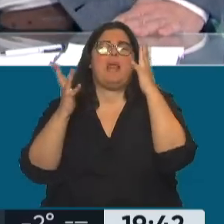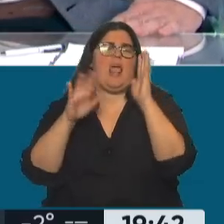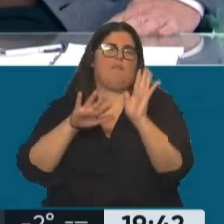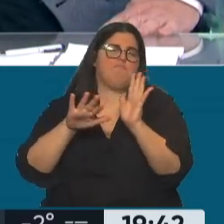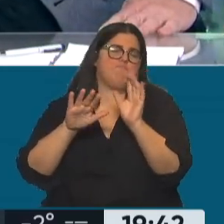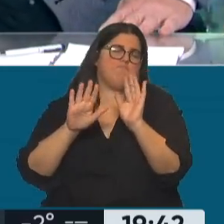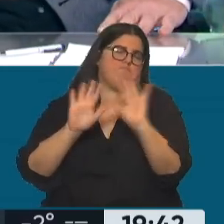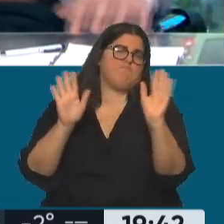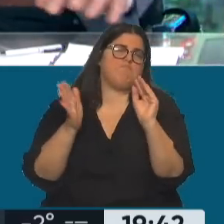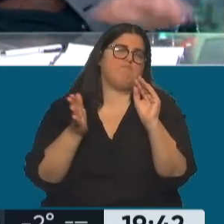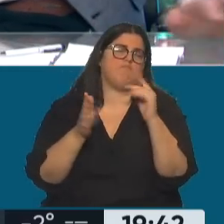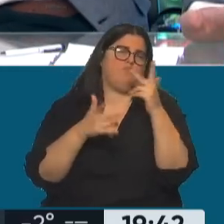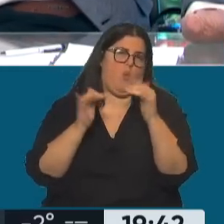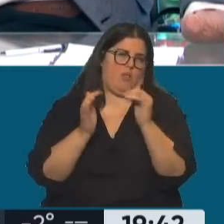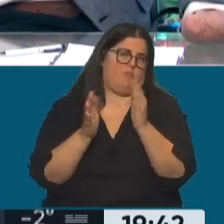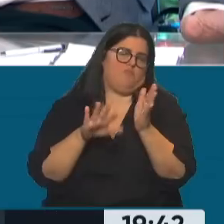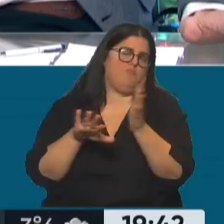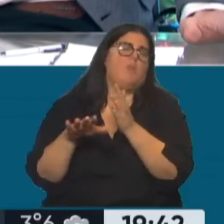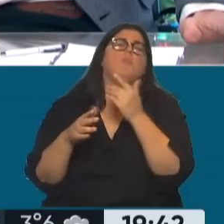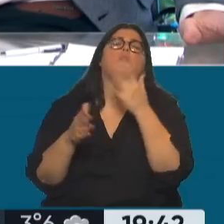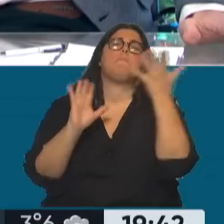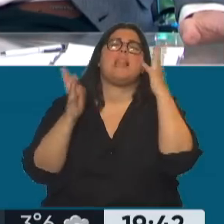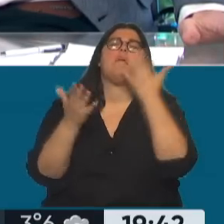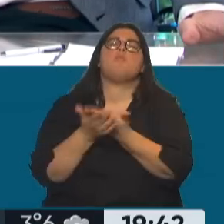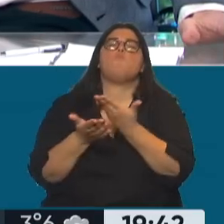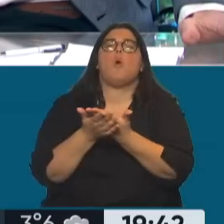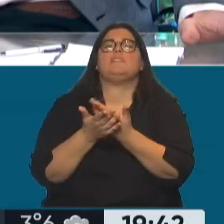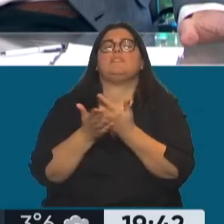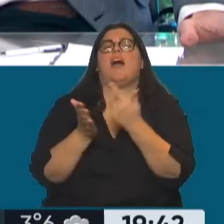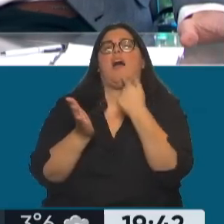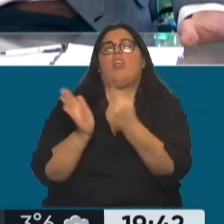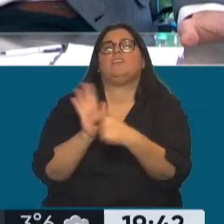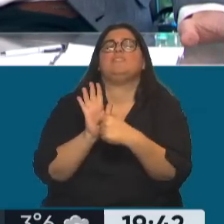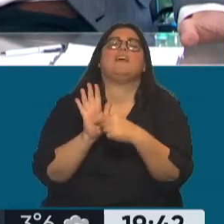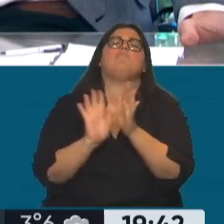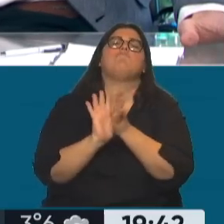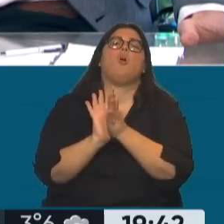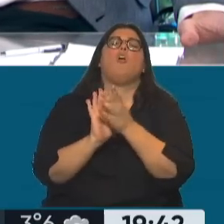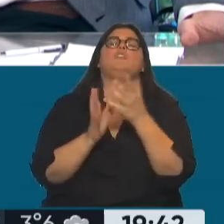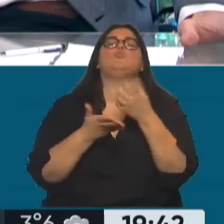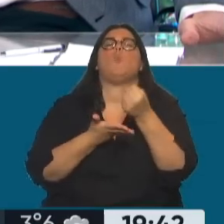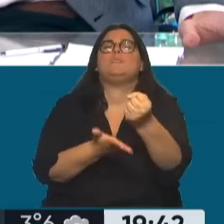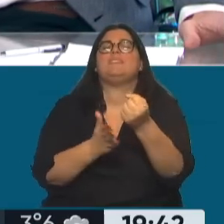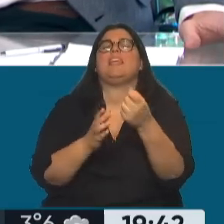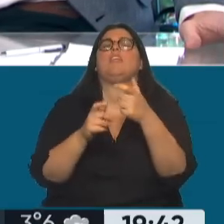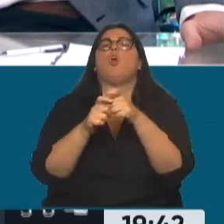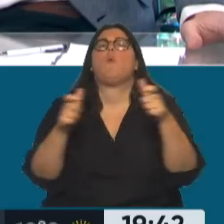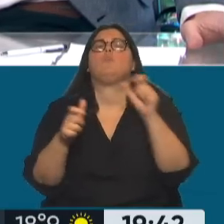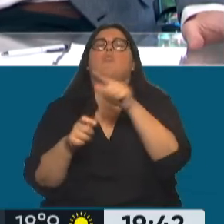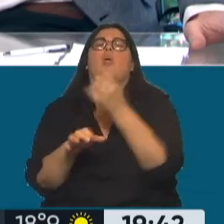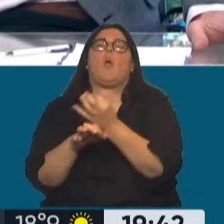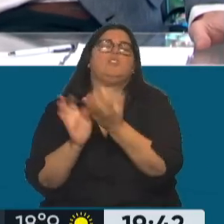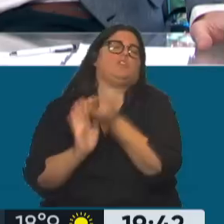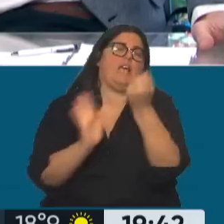esto? Porque en las propuestas de Milei, además te propone la eliminación de subsidios, voucher a la educación. Fíjate, la